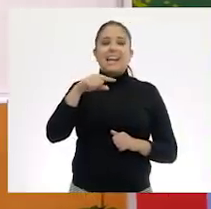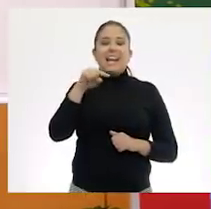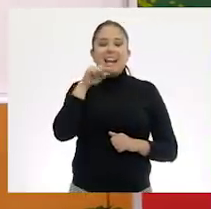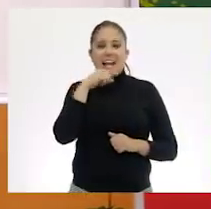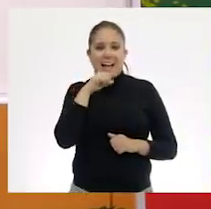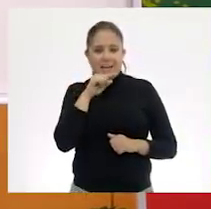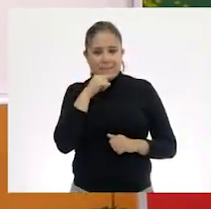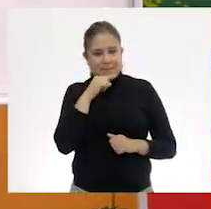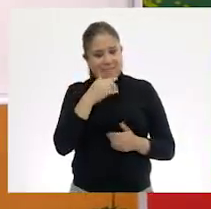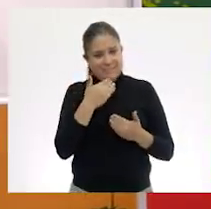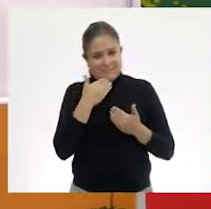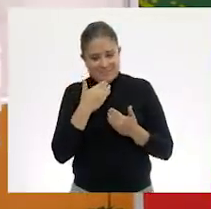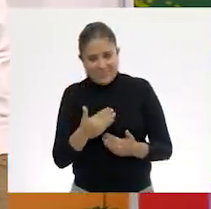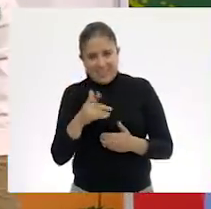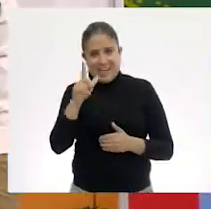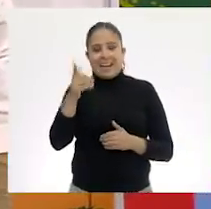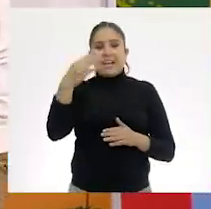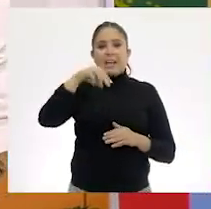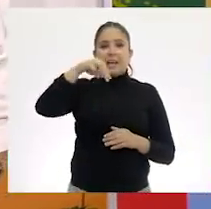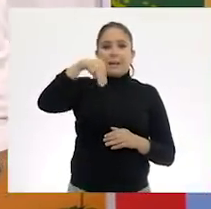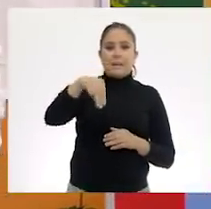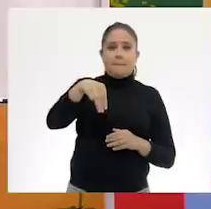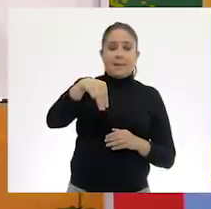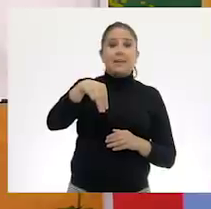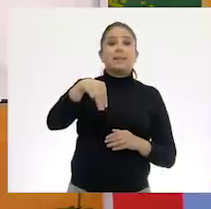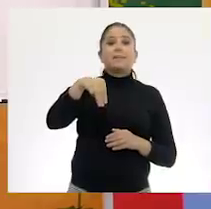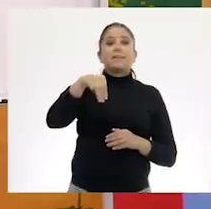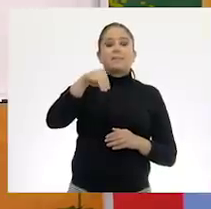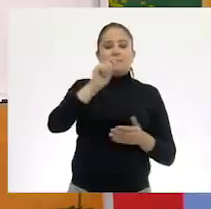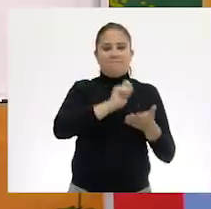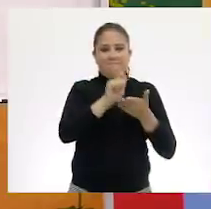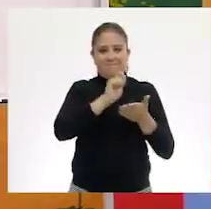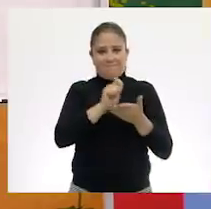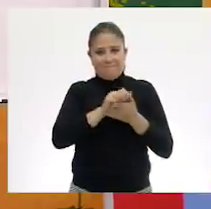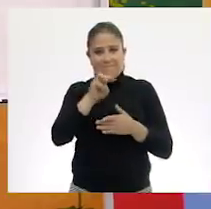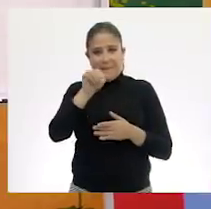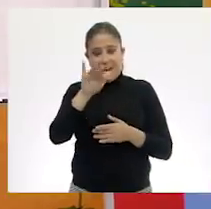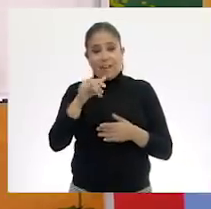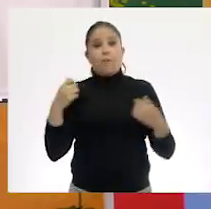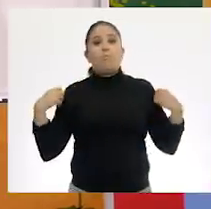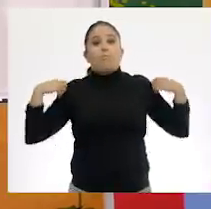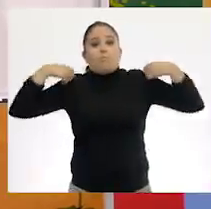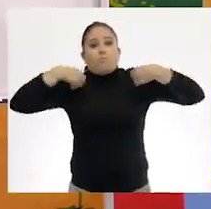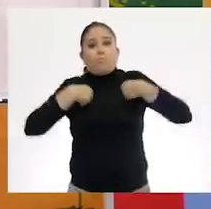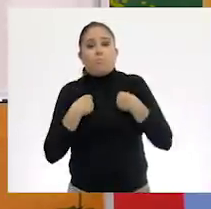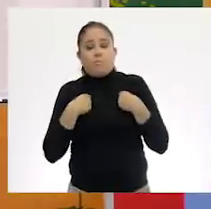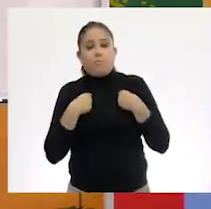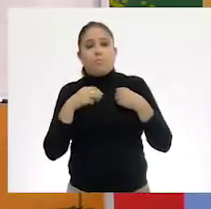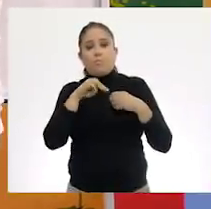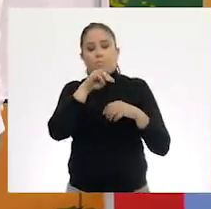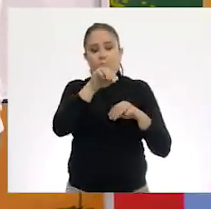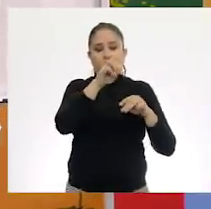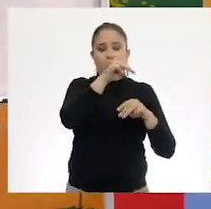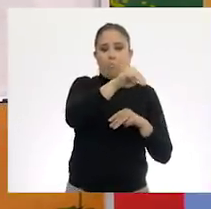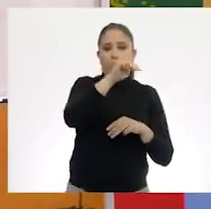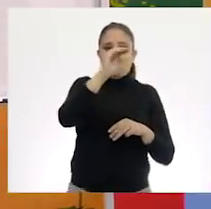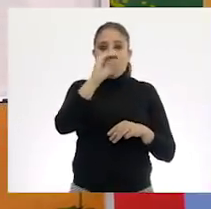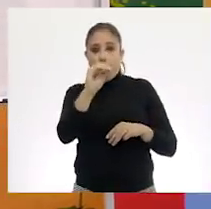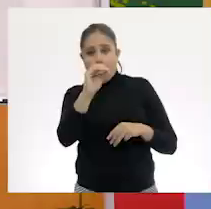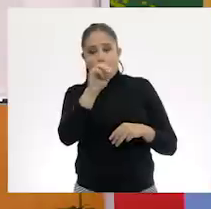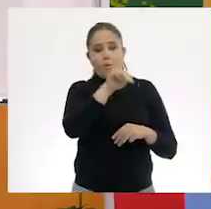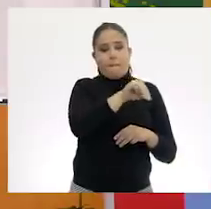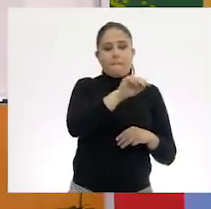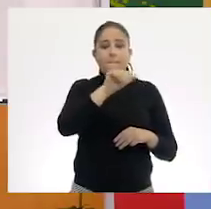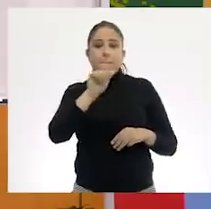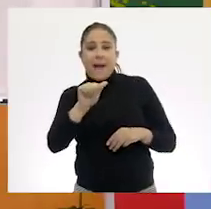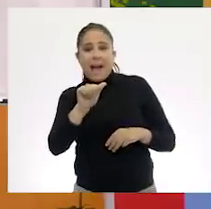bien. Muy bien. M, marcadores. Marcadores. Perfecto. Muy bien. Y también tenemos mochila, mochila, y volvemos a hacer lo mismo. Ajá. Ma, comienza